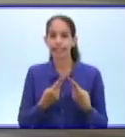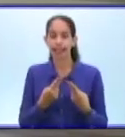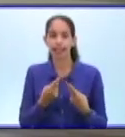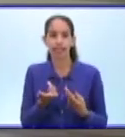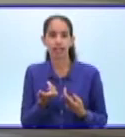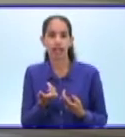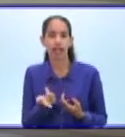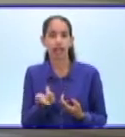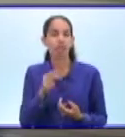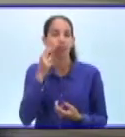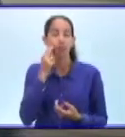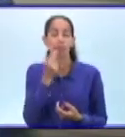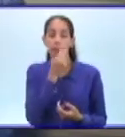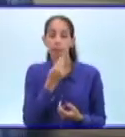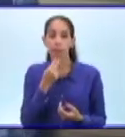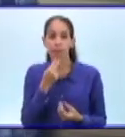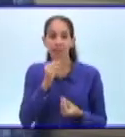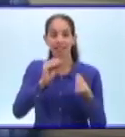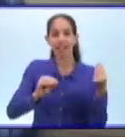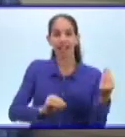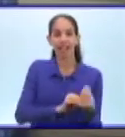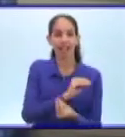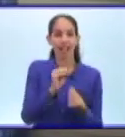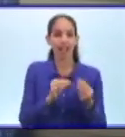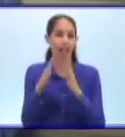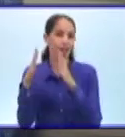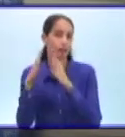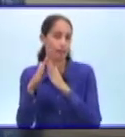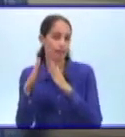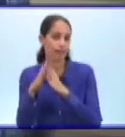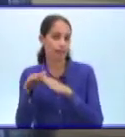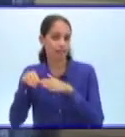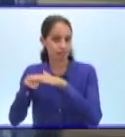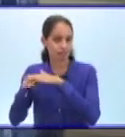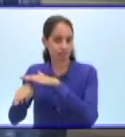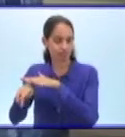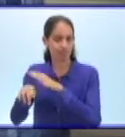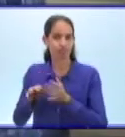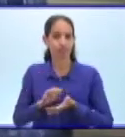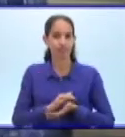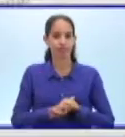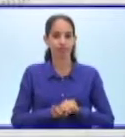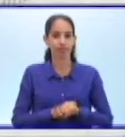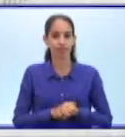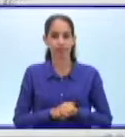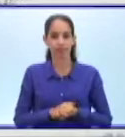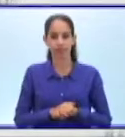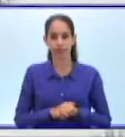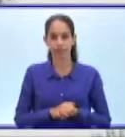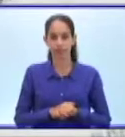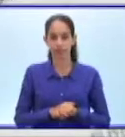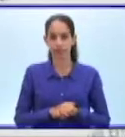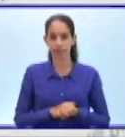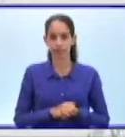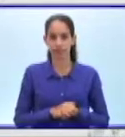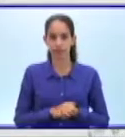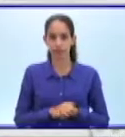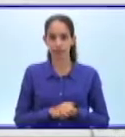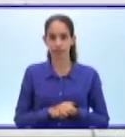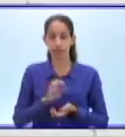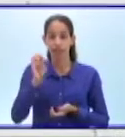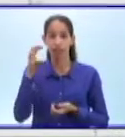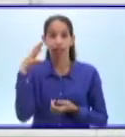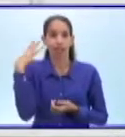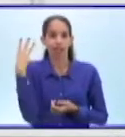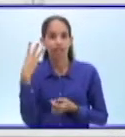que es el refugio generalmente de casi todos los cubanos. Estamos hablando de la casa de Carmen Millares. 3 viajes haría Carmen y su hijo a